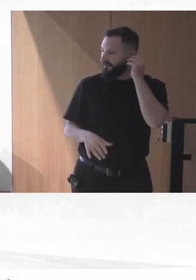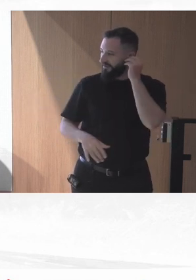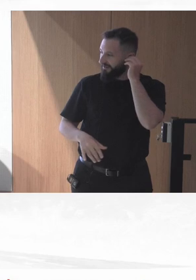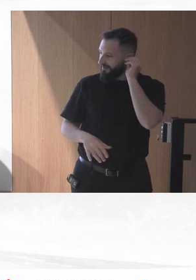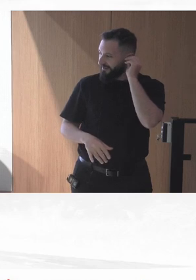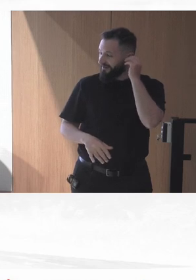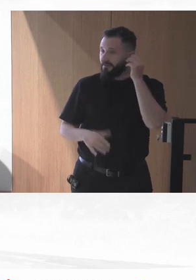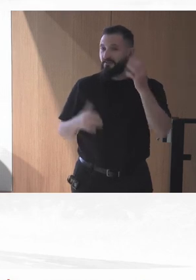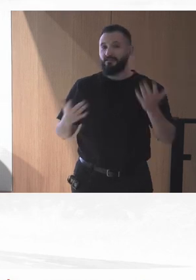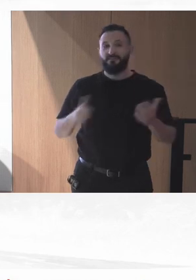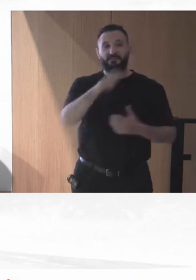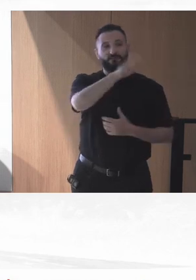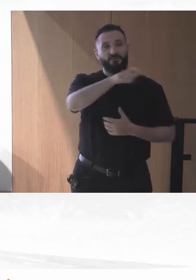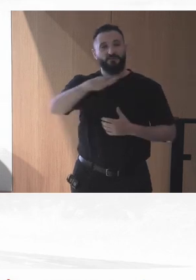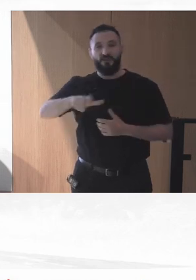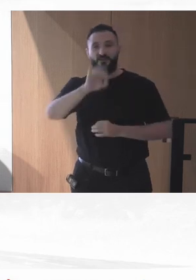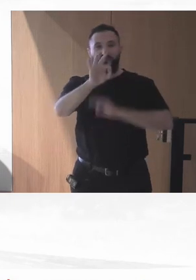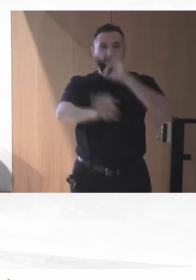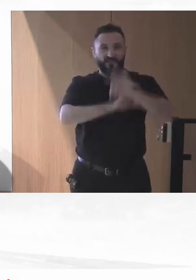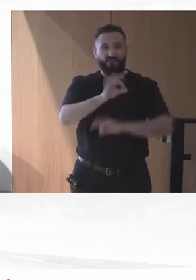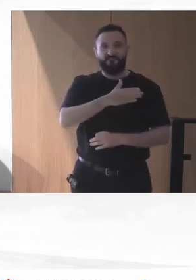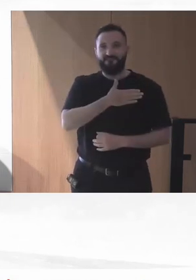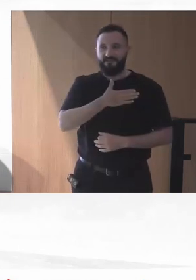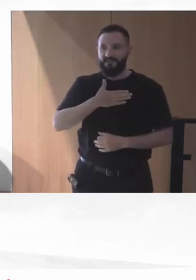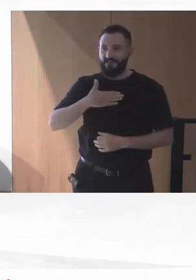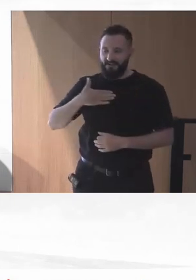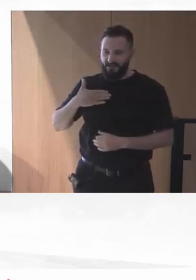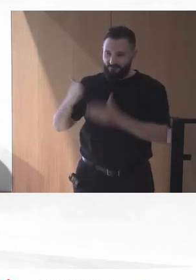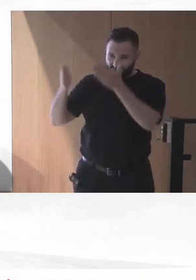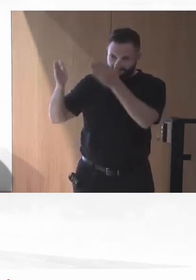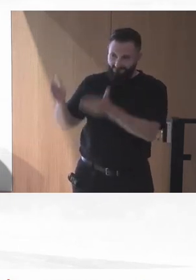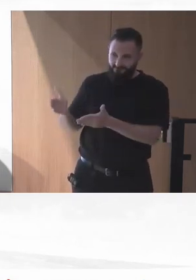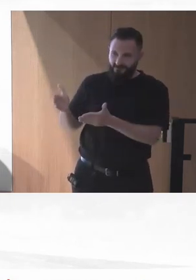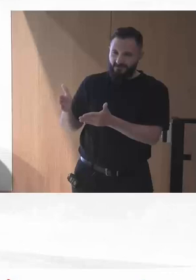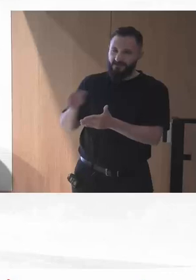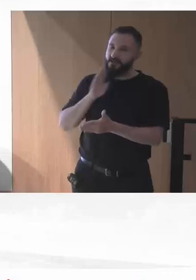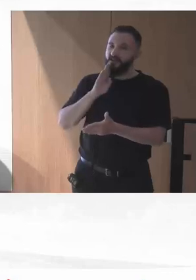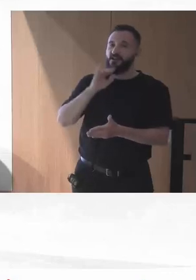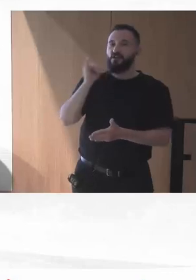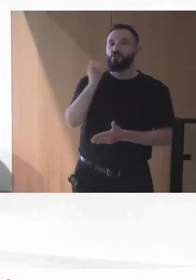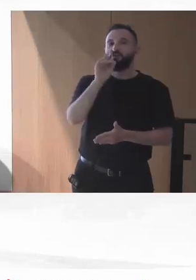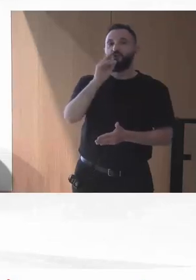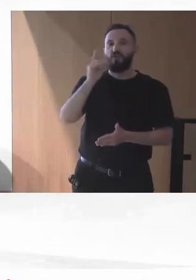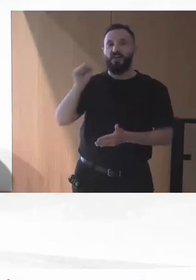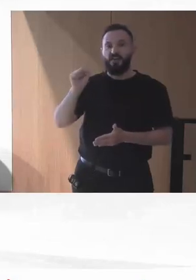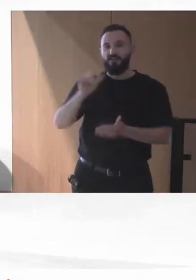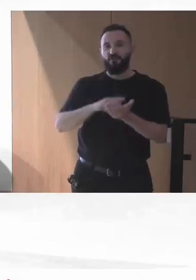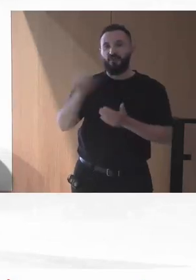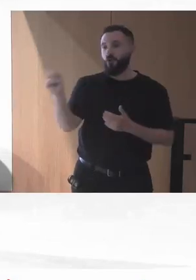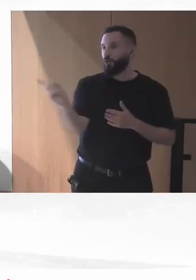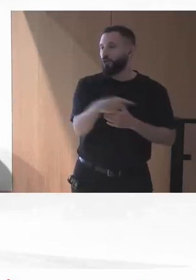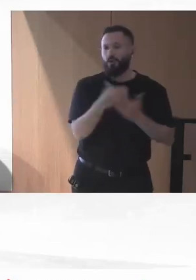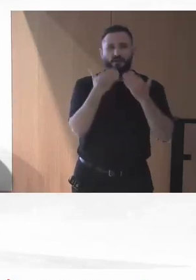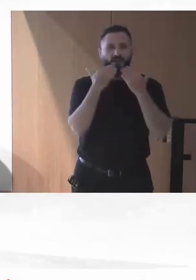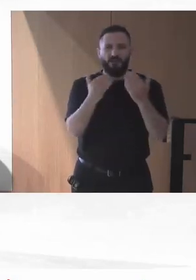En nombre de los organizadores, nos gustaría, además de, como ha mencionado Jordi, queríamos dar las gracias a todos por